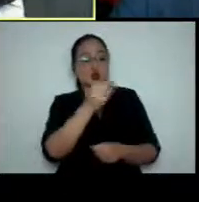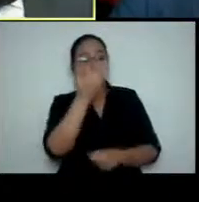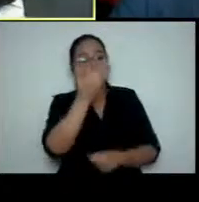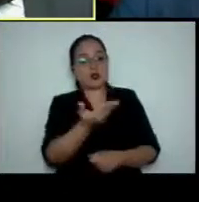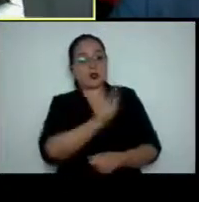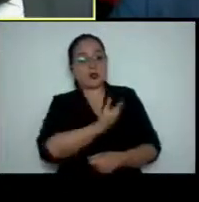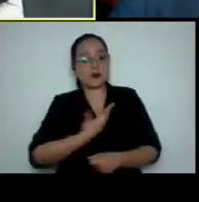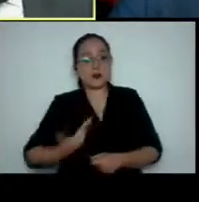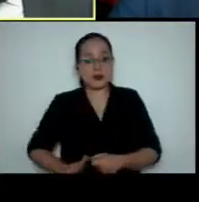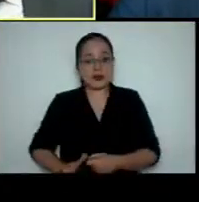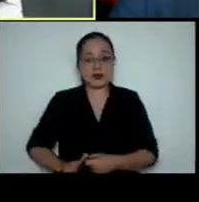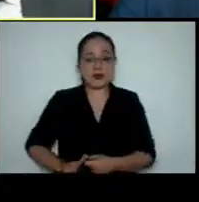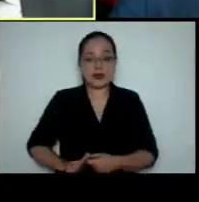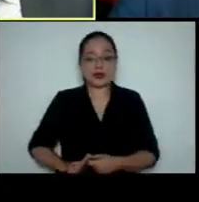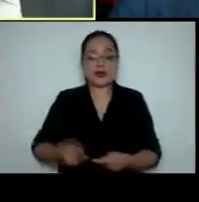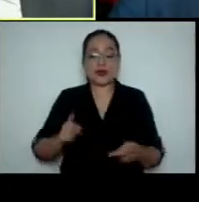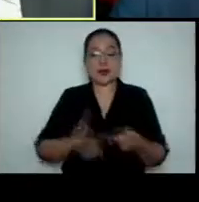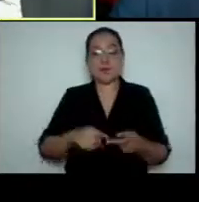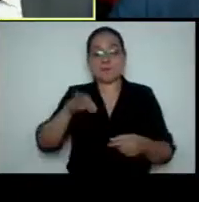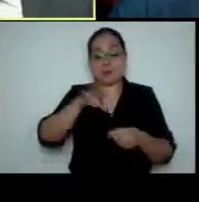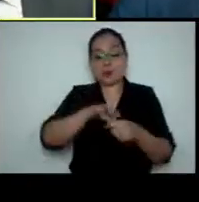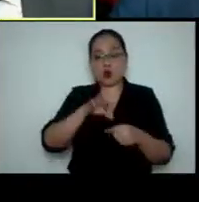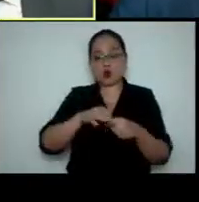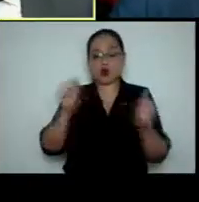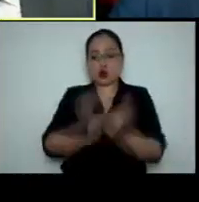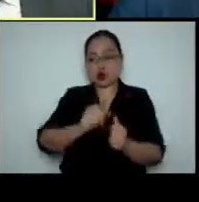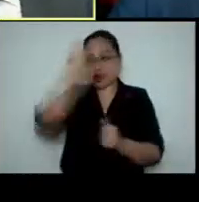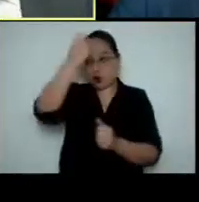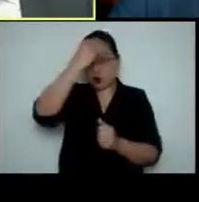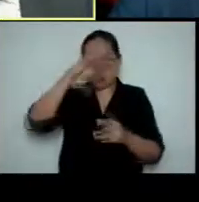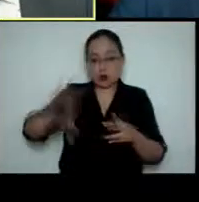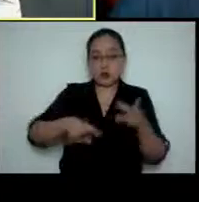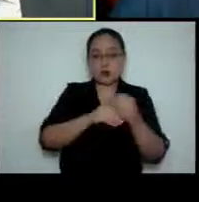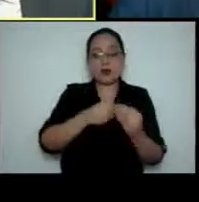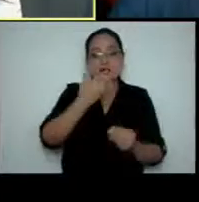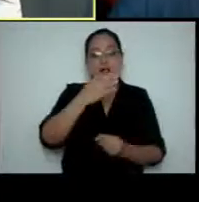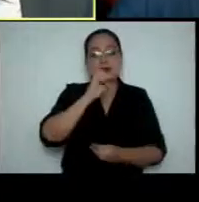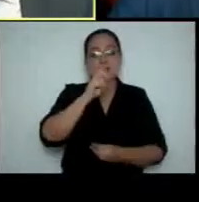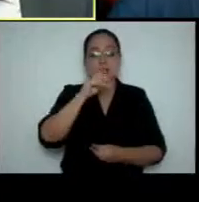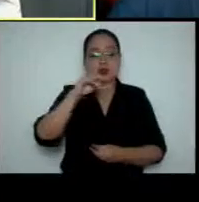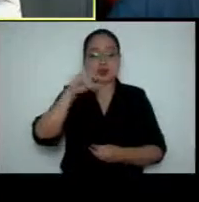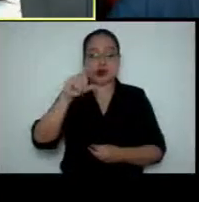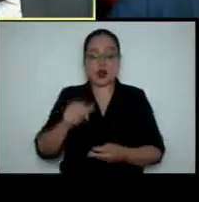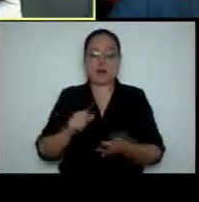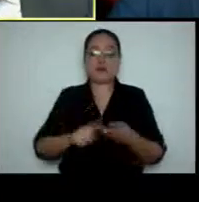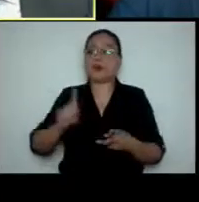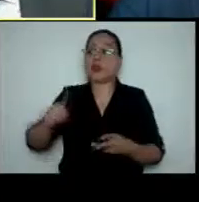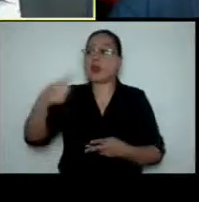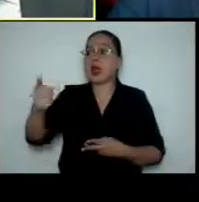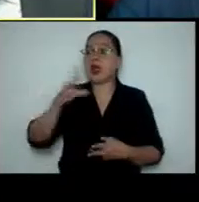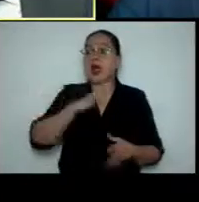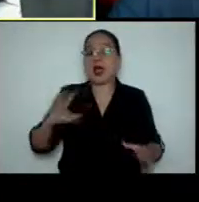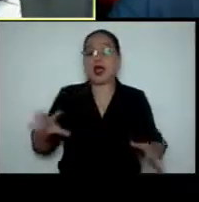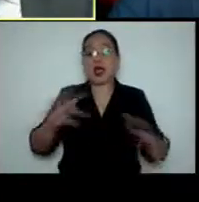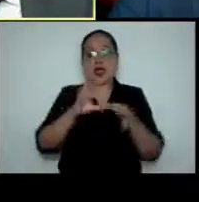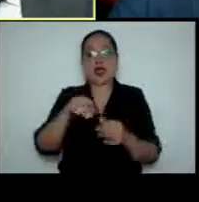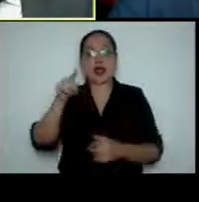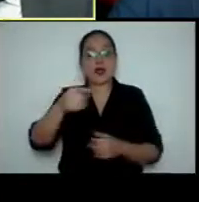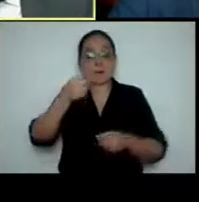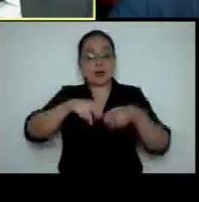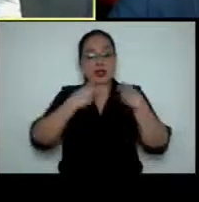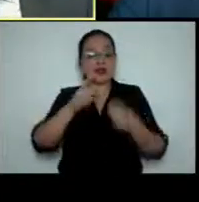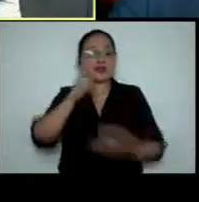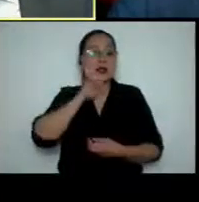presidente, el voto concurrente del magistrado Espíndola, así como el voto particular parcial de la magistrada